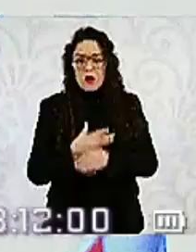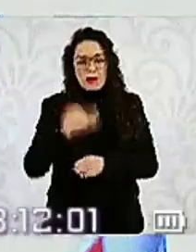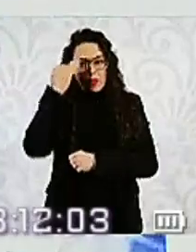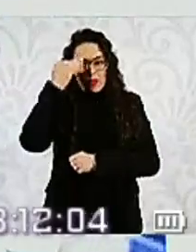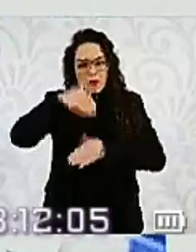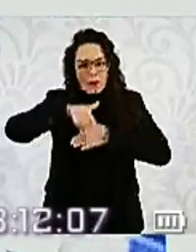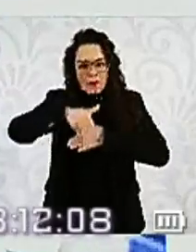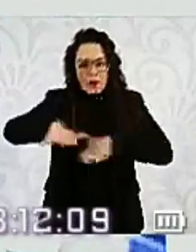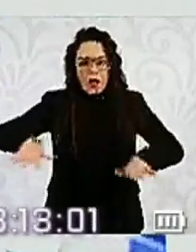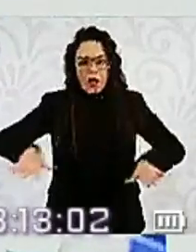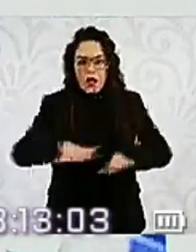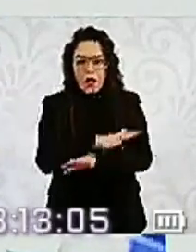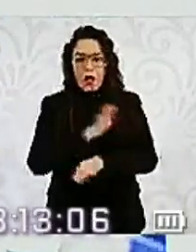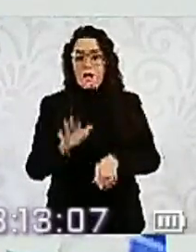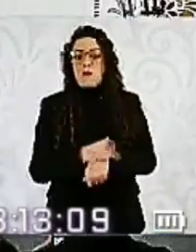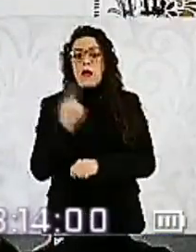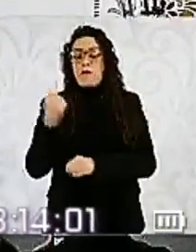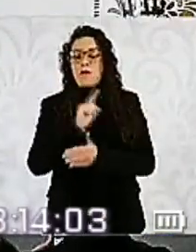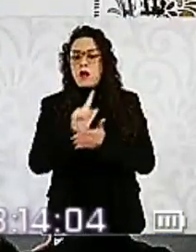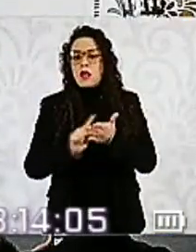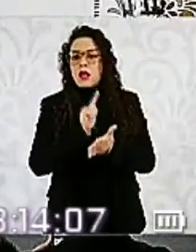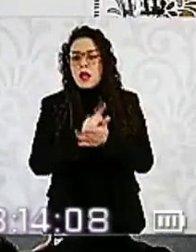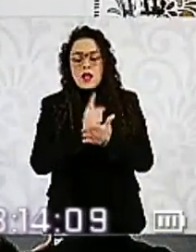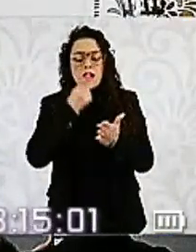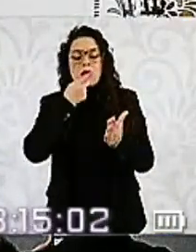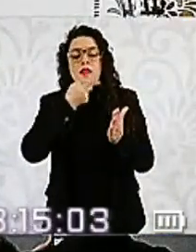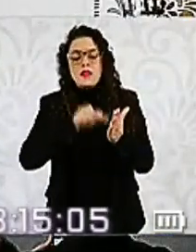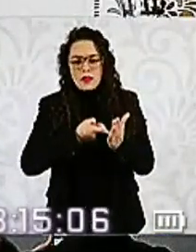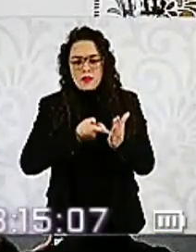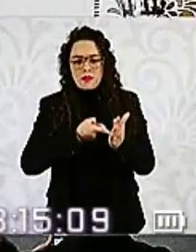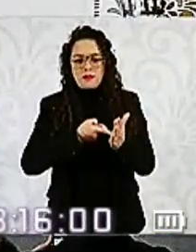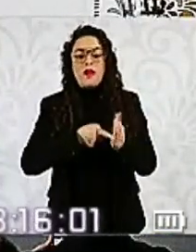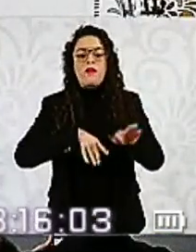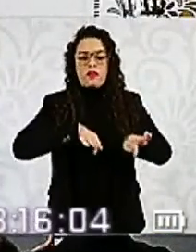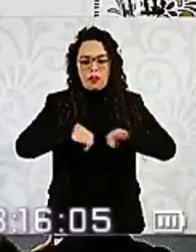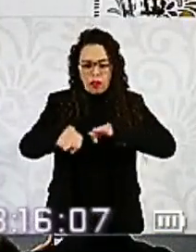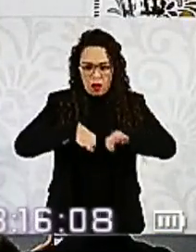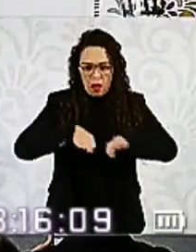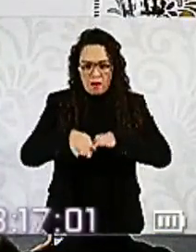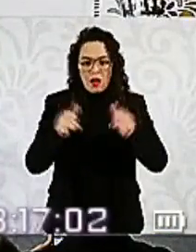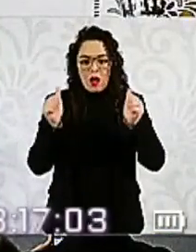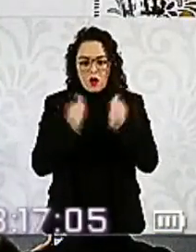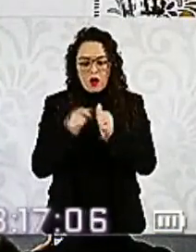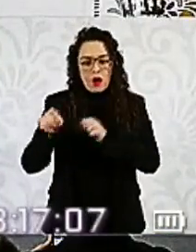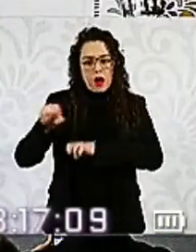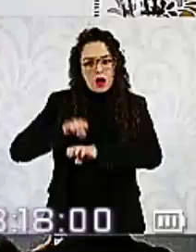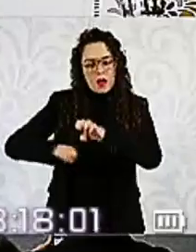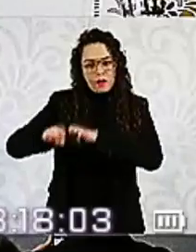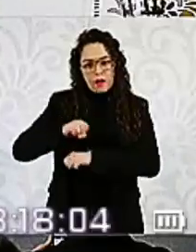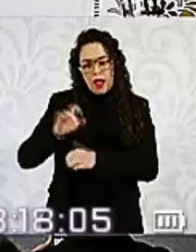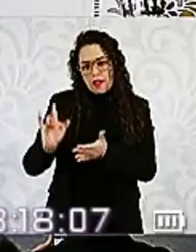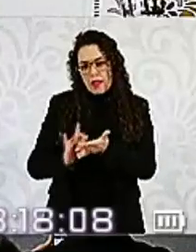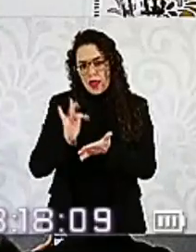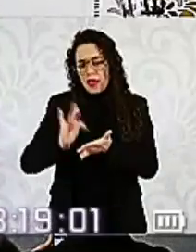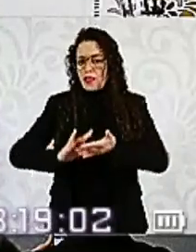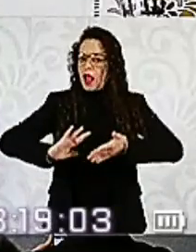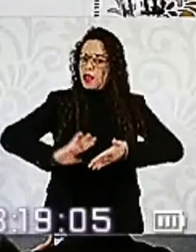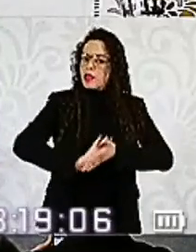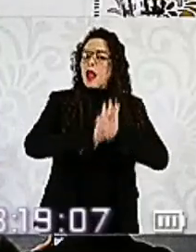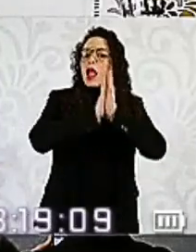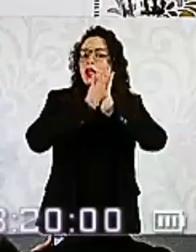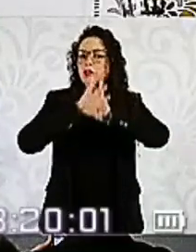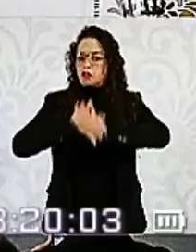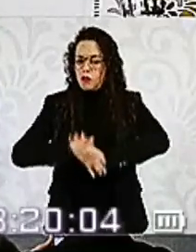favor, lo que estamos diciendo es que vamos a trabajar mucho también de la mano con la Agencia de Transformación Digital para abrir muchos